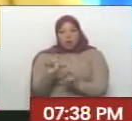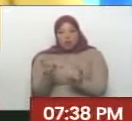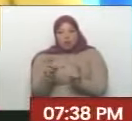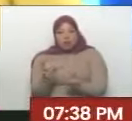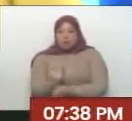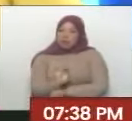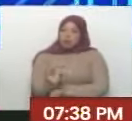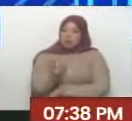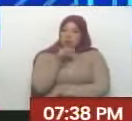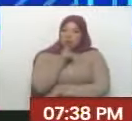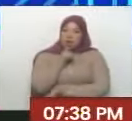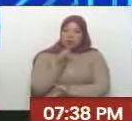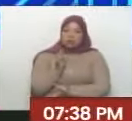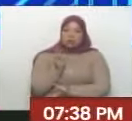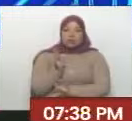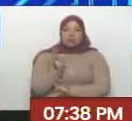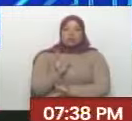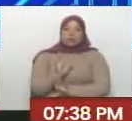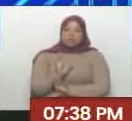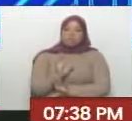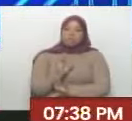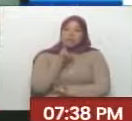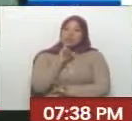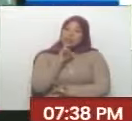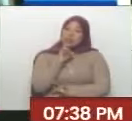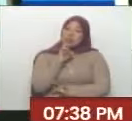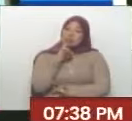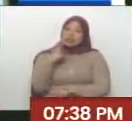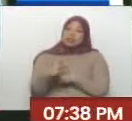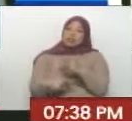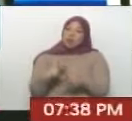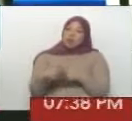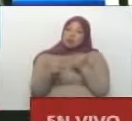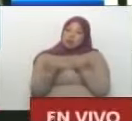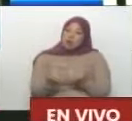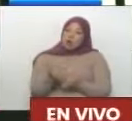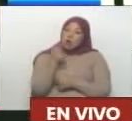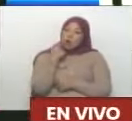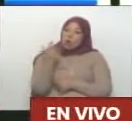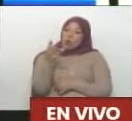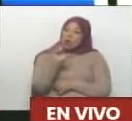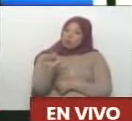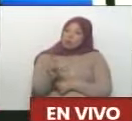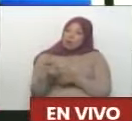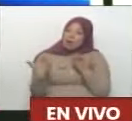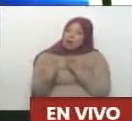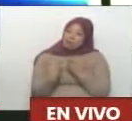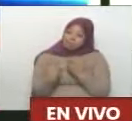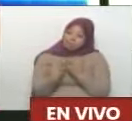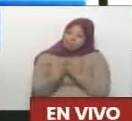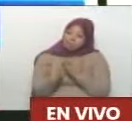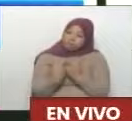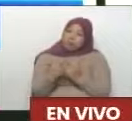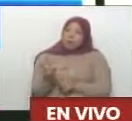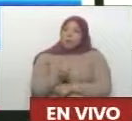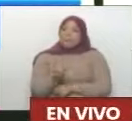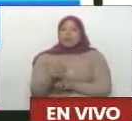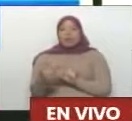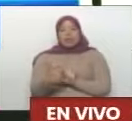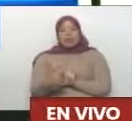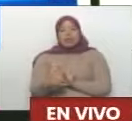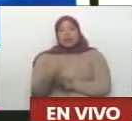opción, ellos están montando una provocación permanente desde Guyana, pero Venezuela es